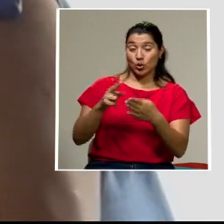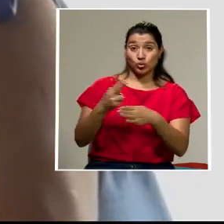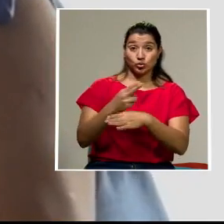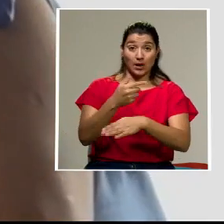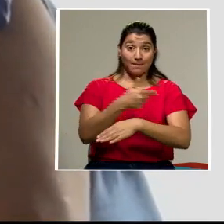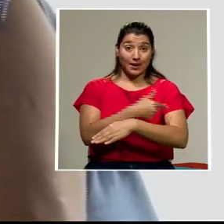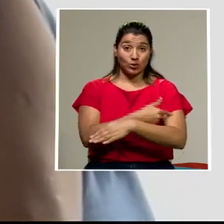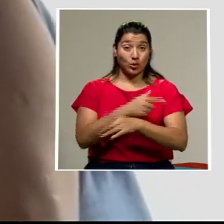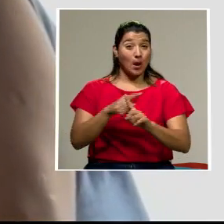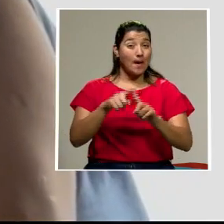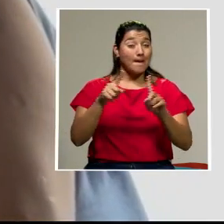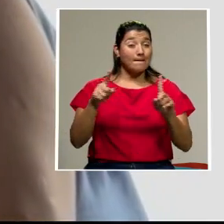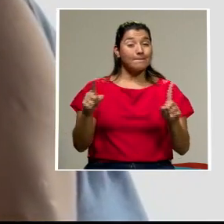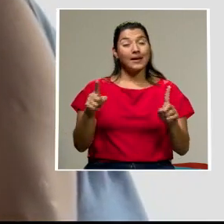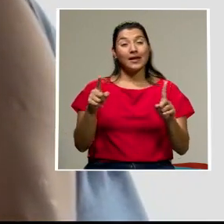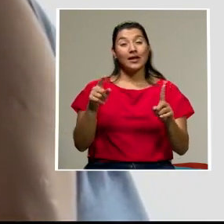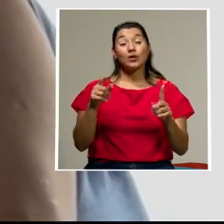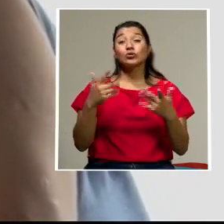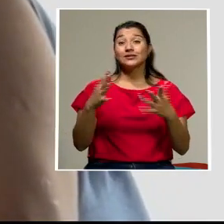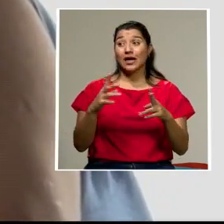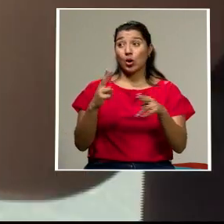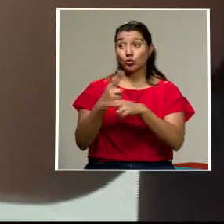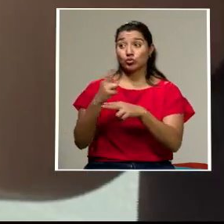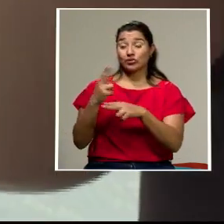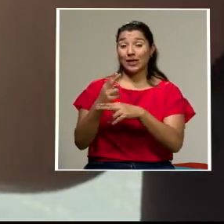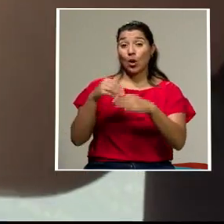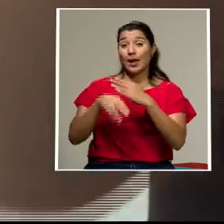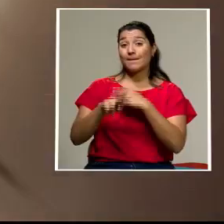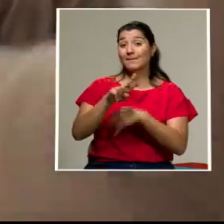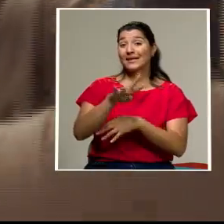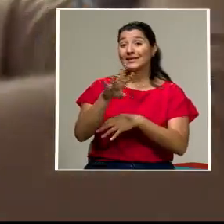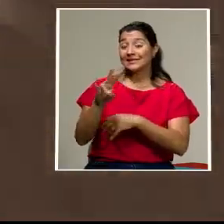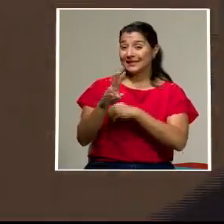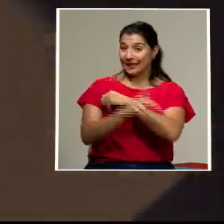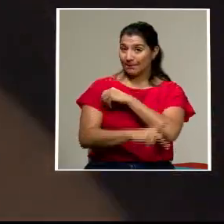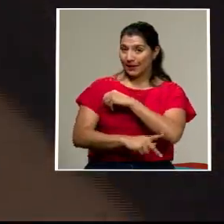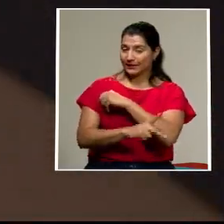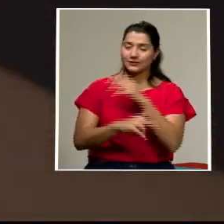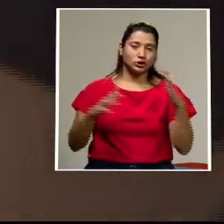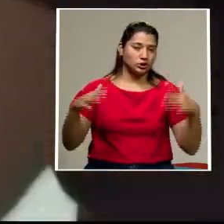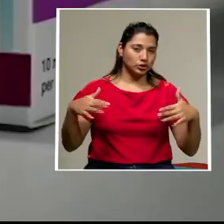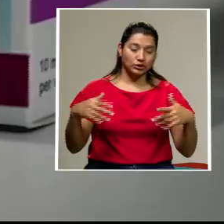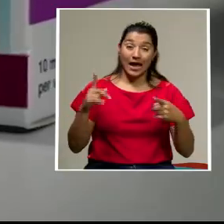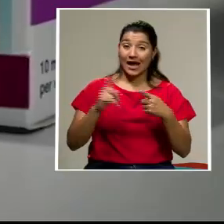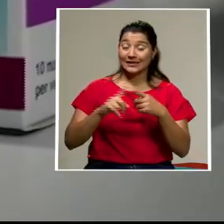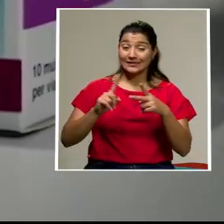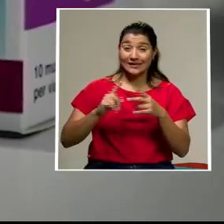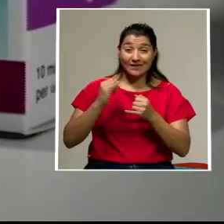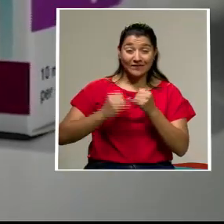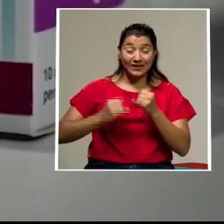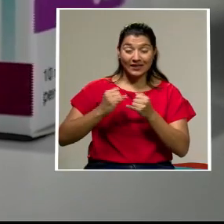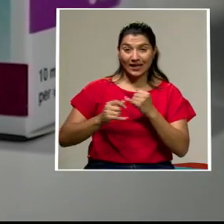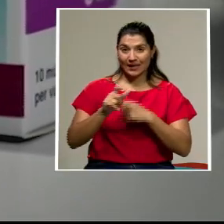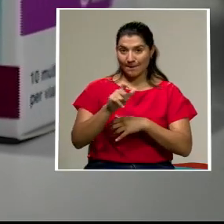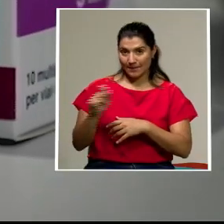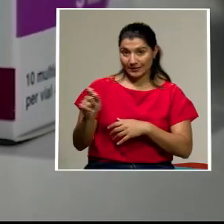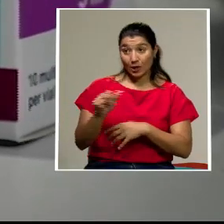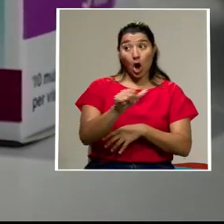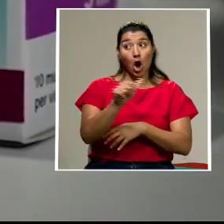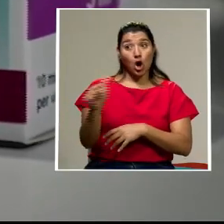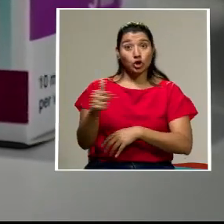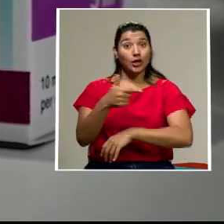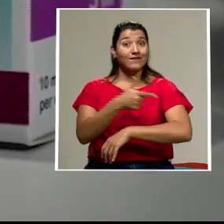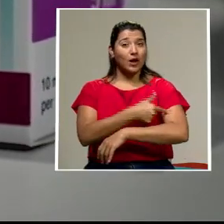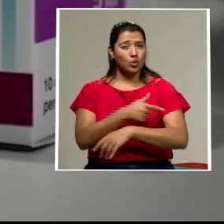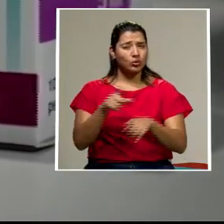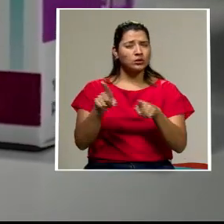su aplicación en los 27 países de la Unión Europea no comenzará hasta finales de mes. La otra vacuna que ha sido cuestionada